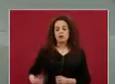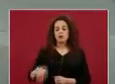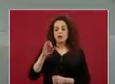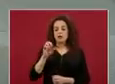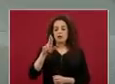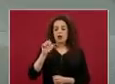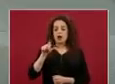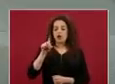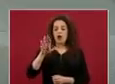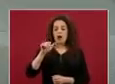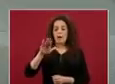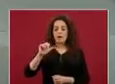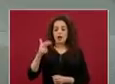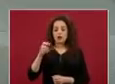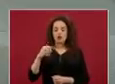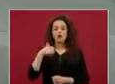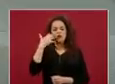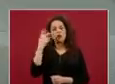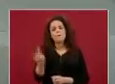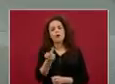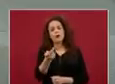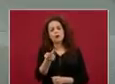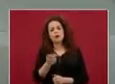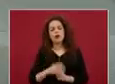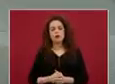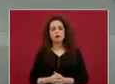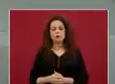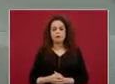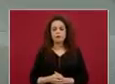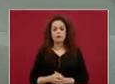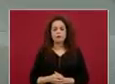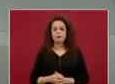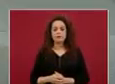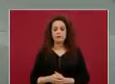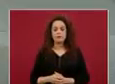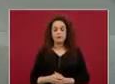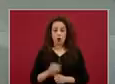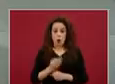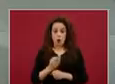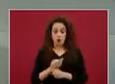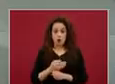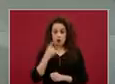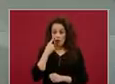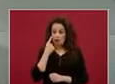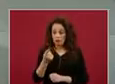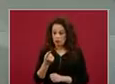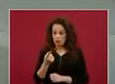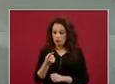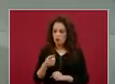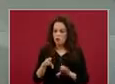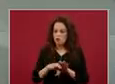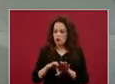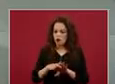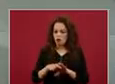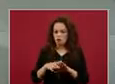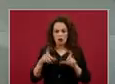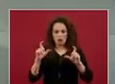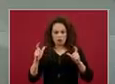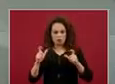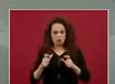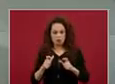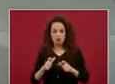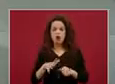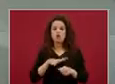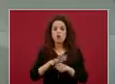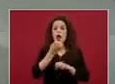Jornada. Quisiera preguntarle, doctor, de acuerdo a la tendencia que vemos ahora, ¿cuáles son los estados que podrían